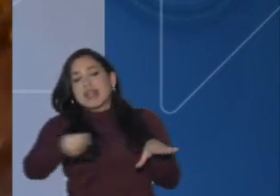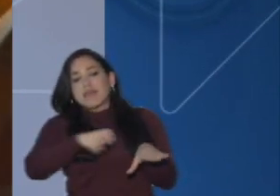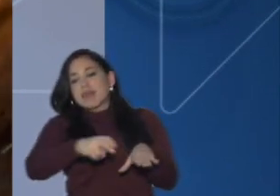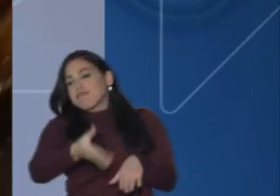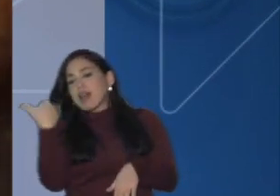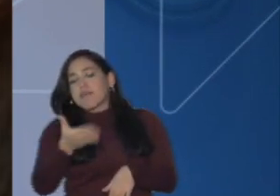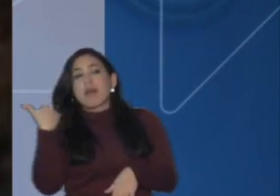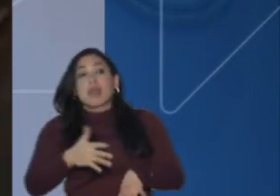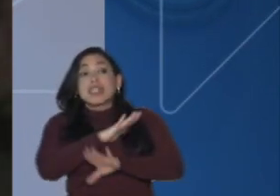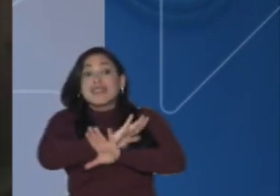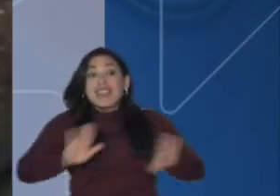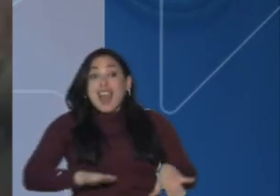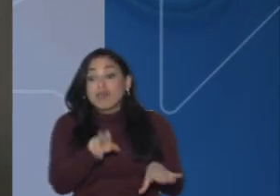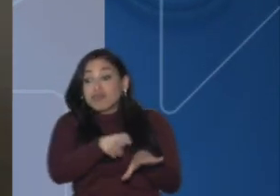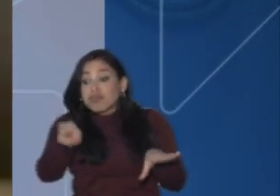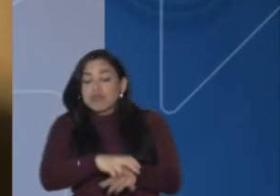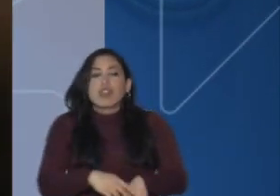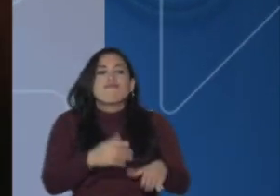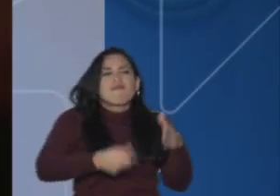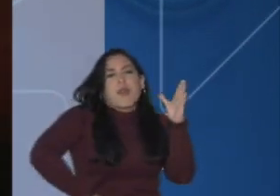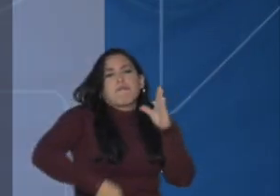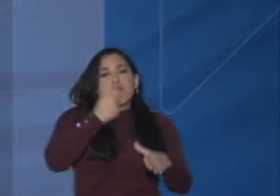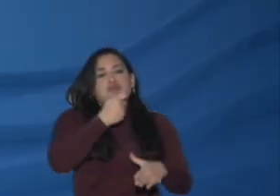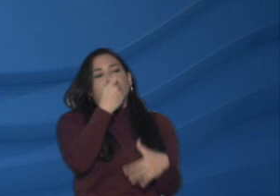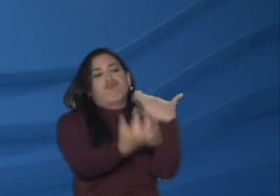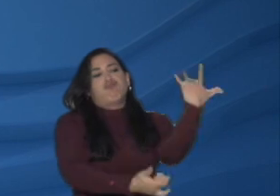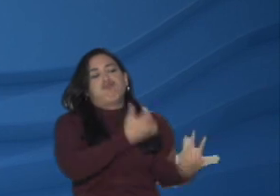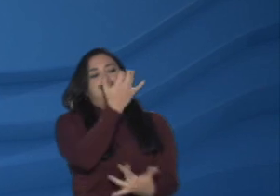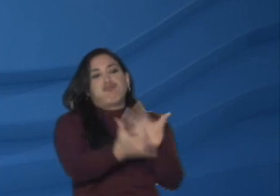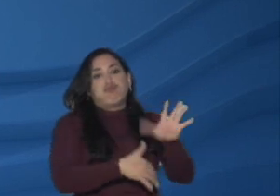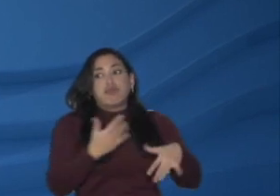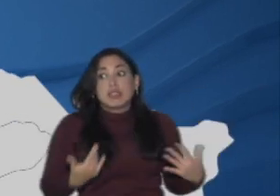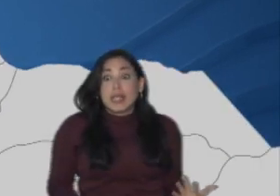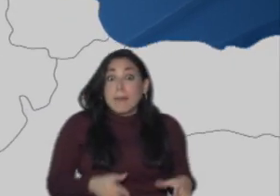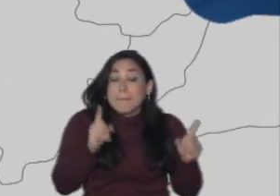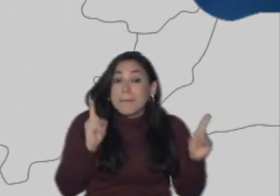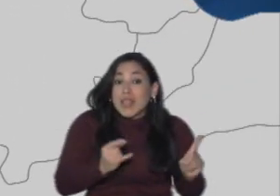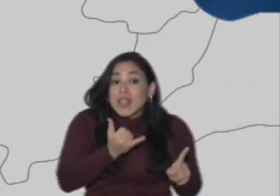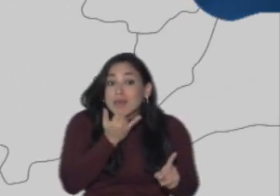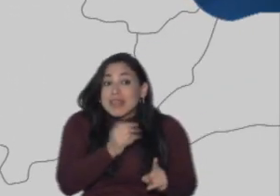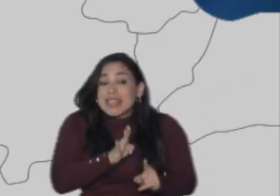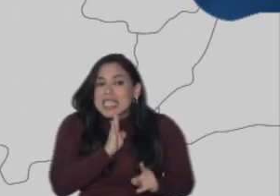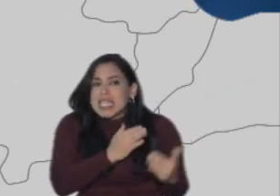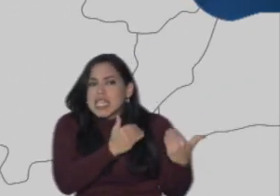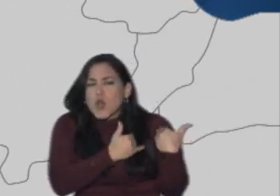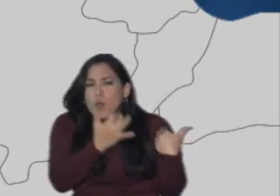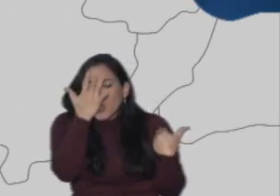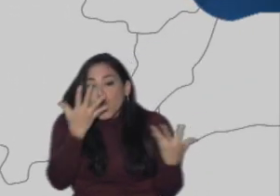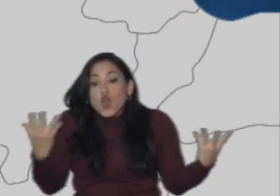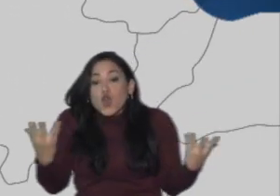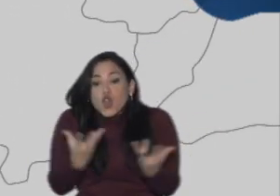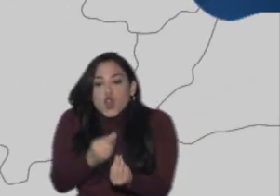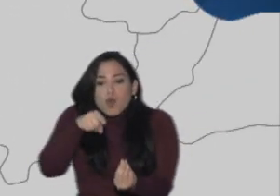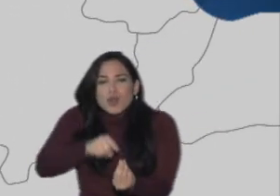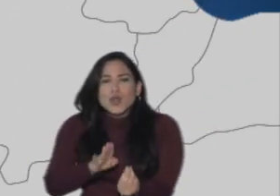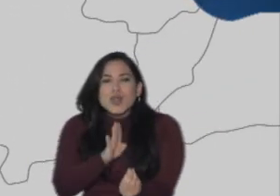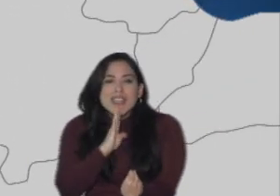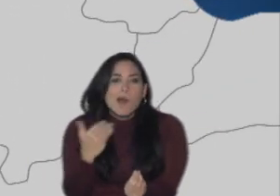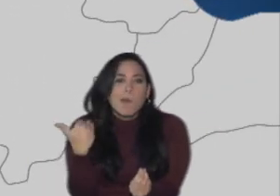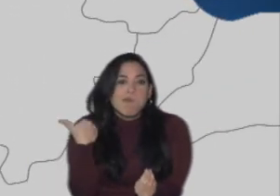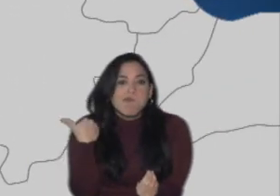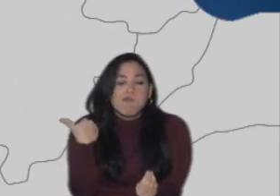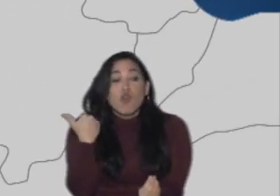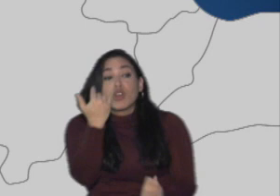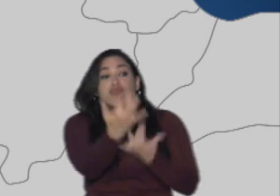este vehículo y luego procedieron a quemarlo e incinerarlo. Aún no se ha podido determinar cuál sería el grupo armado responsable de